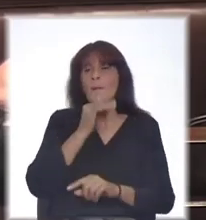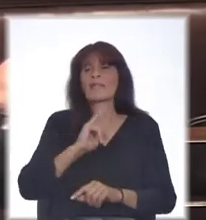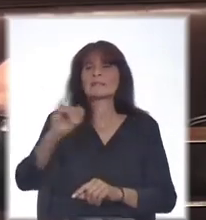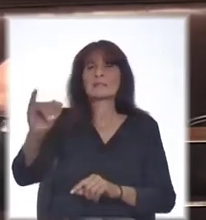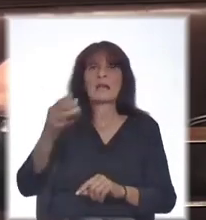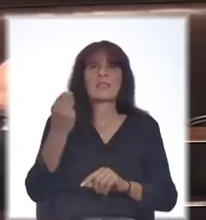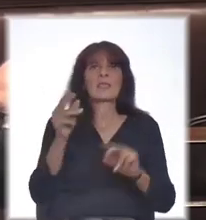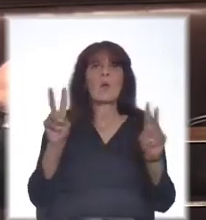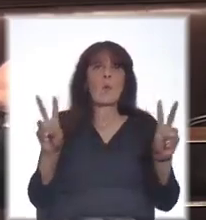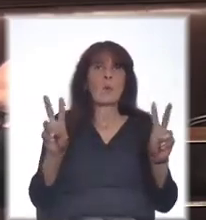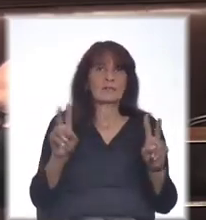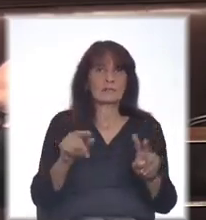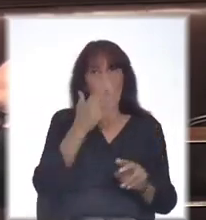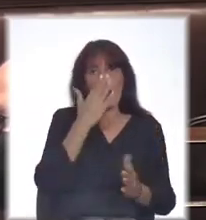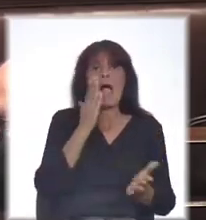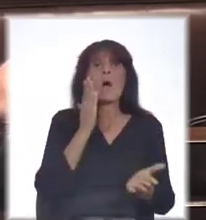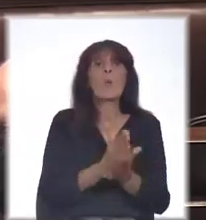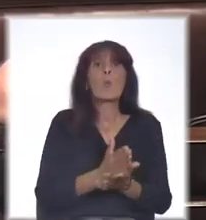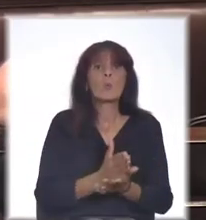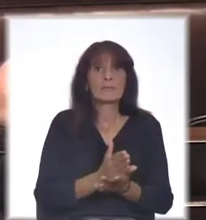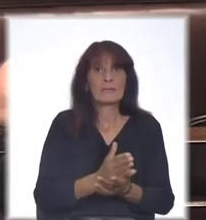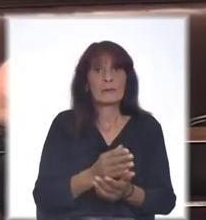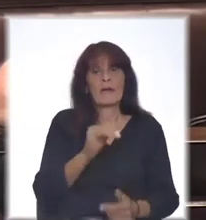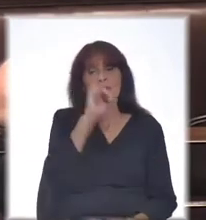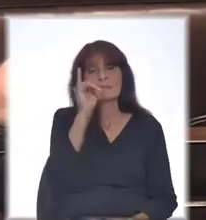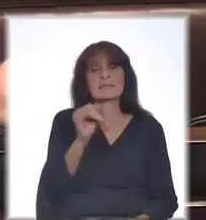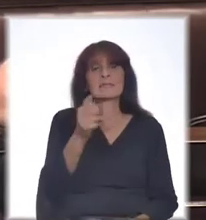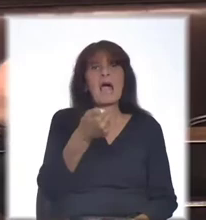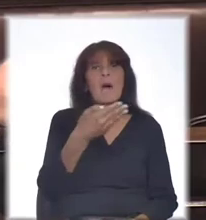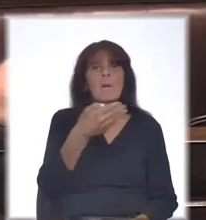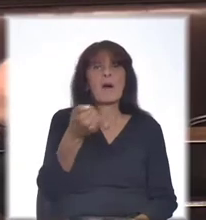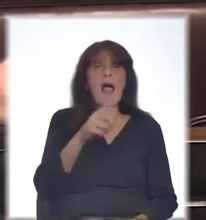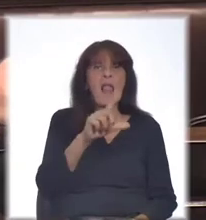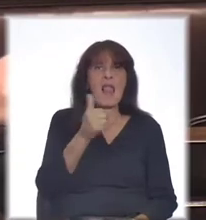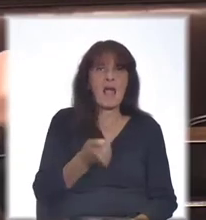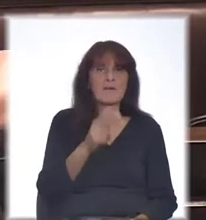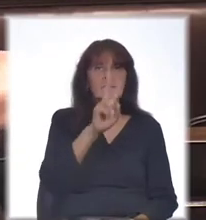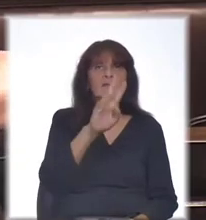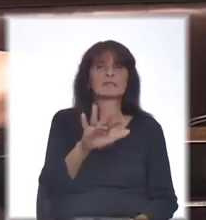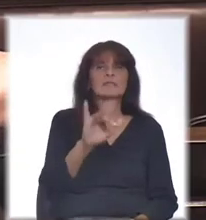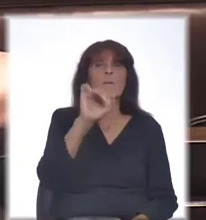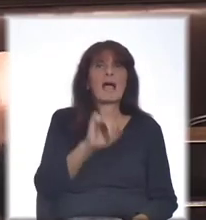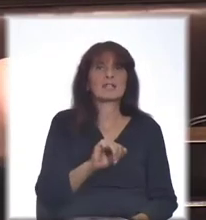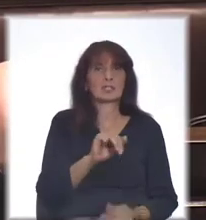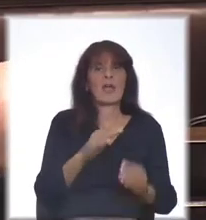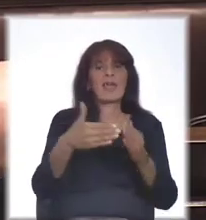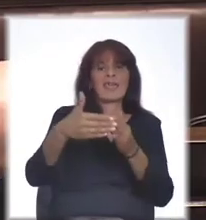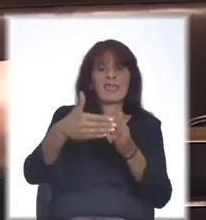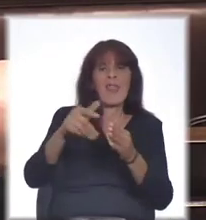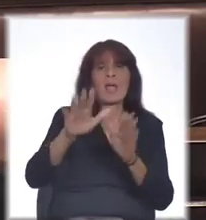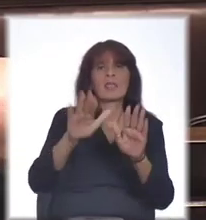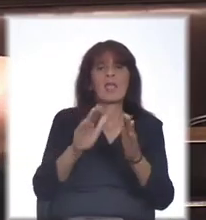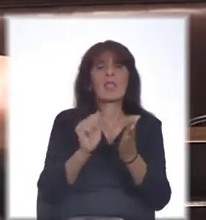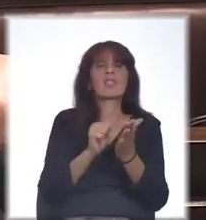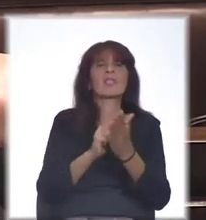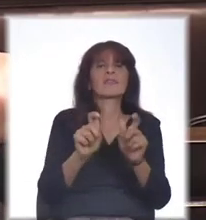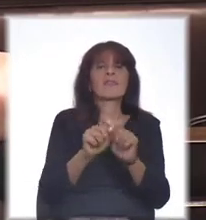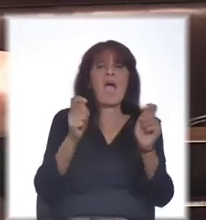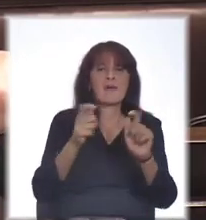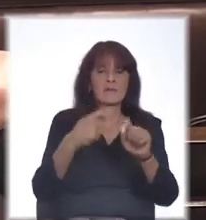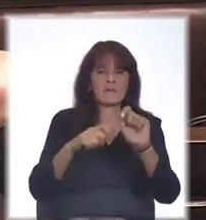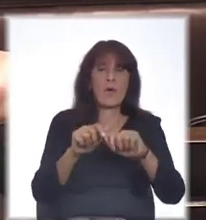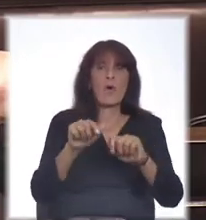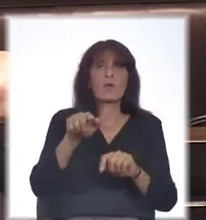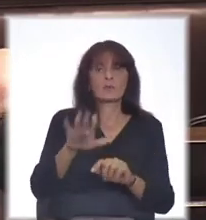Wilson. La última parada era la de Zavala y 25 de Mayo. En la esquina estaba el diariero, un hombre de formación del